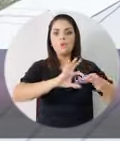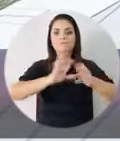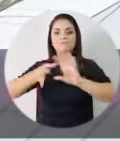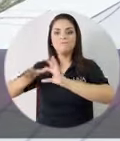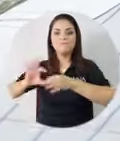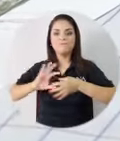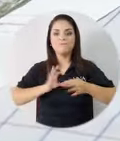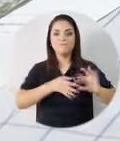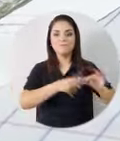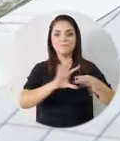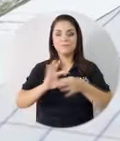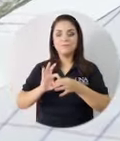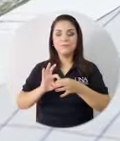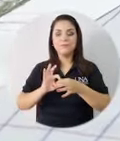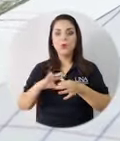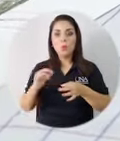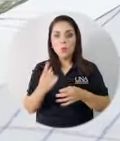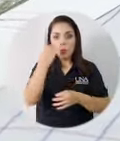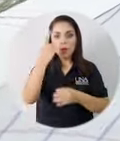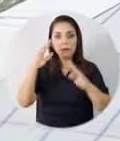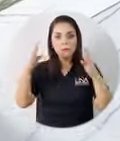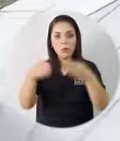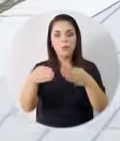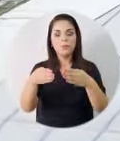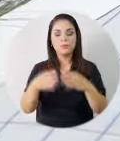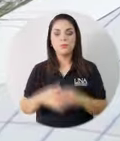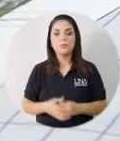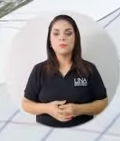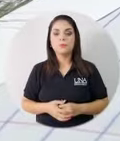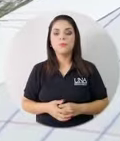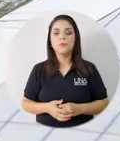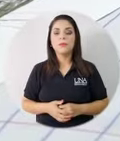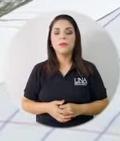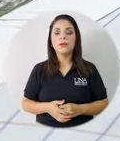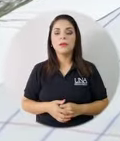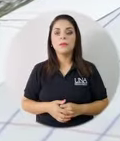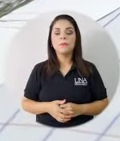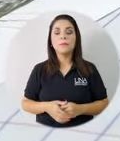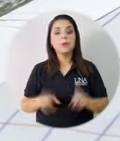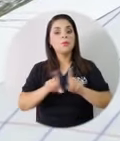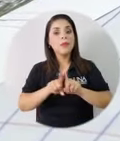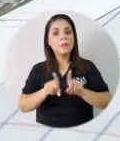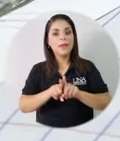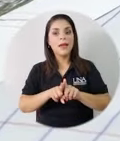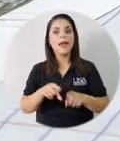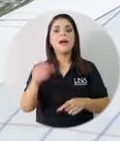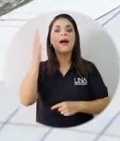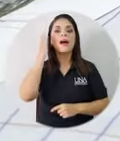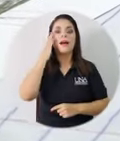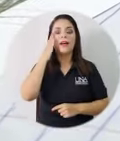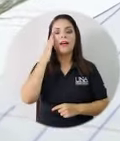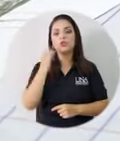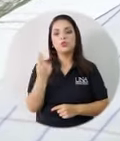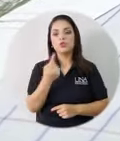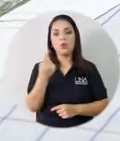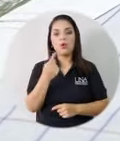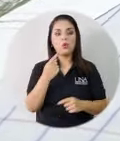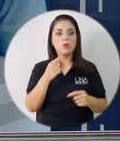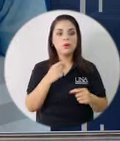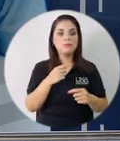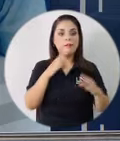perspectiva, dentro de un solo enfoque, pero también teníamos presente que no debía ser solo el enfoque de